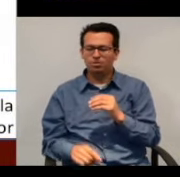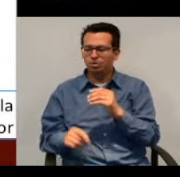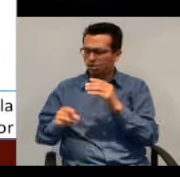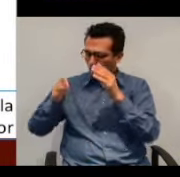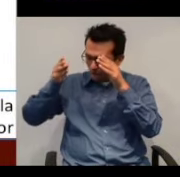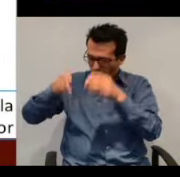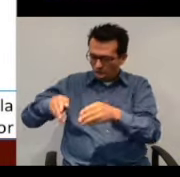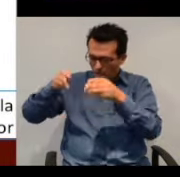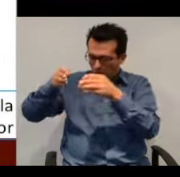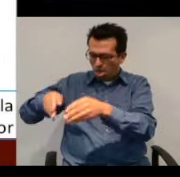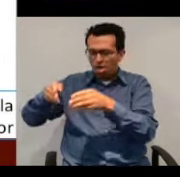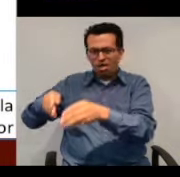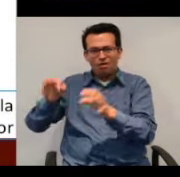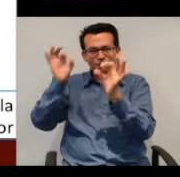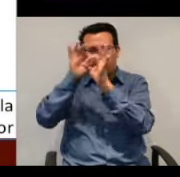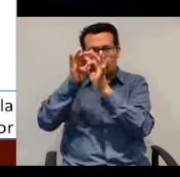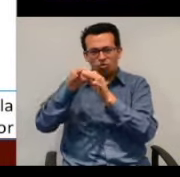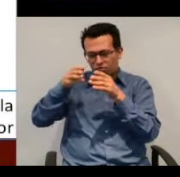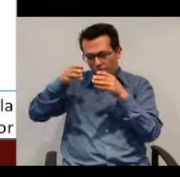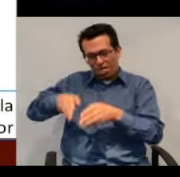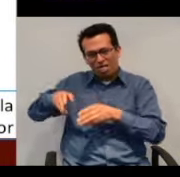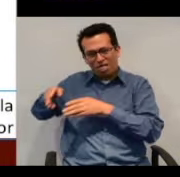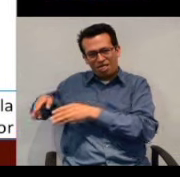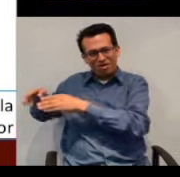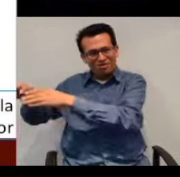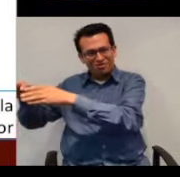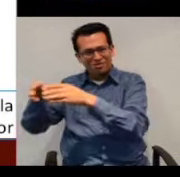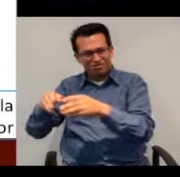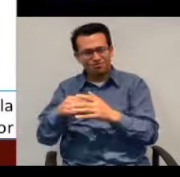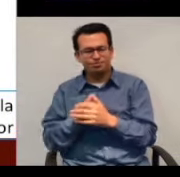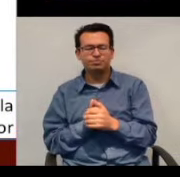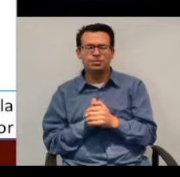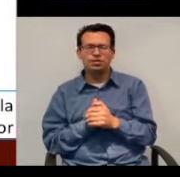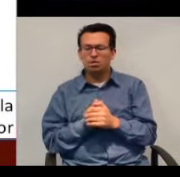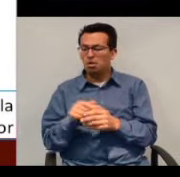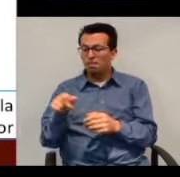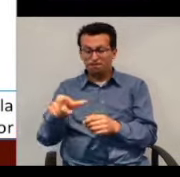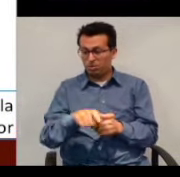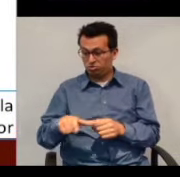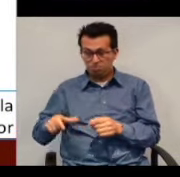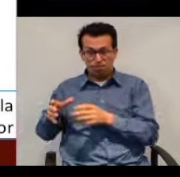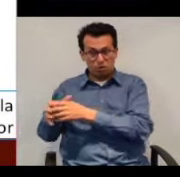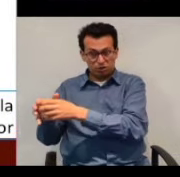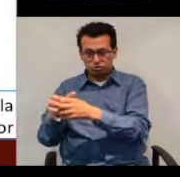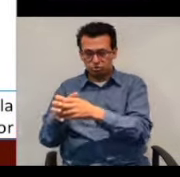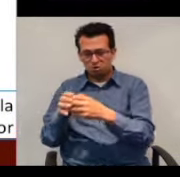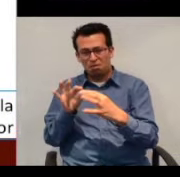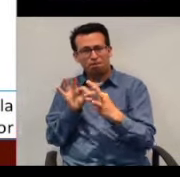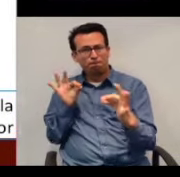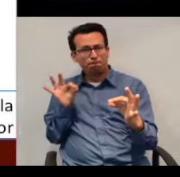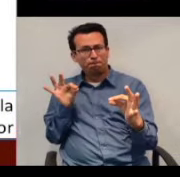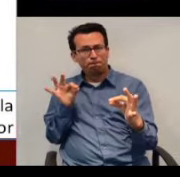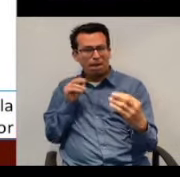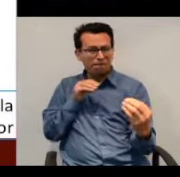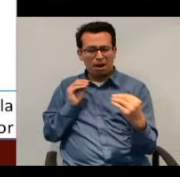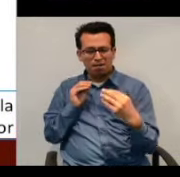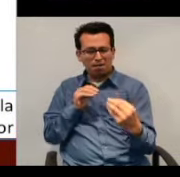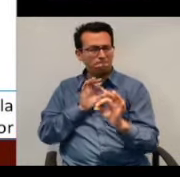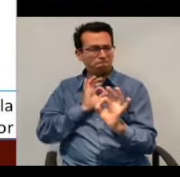poblaciones y que esas poblaciones nunca hablaran entre sí, nunca dialogaran, sino empezar a trabajar el